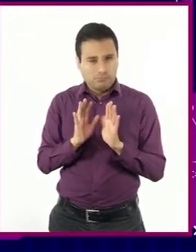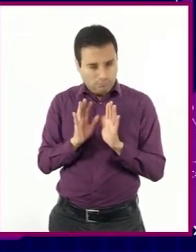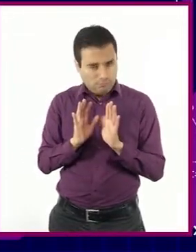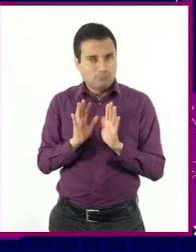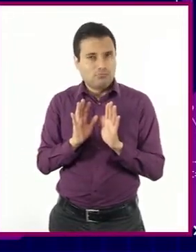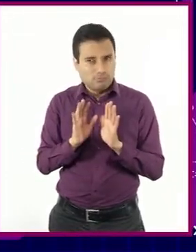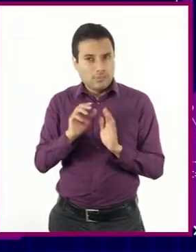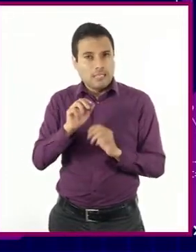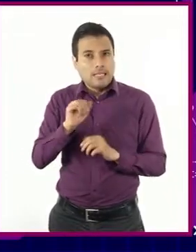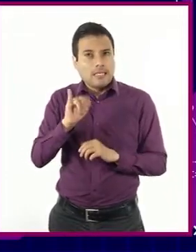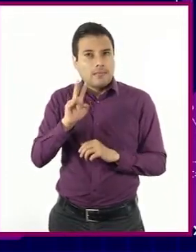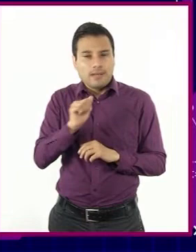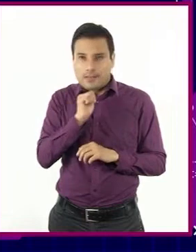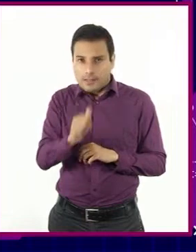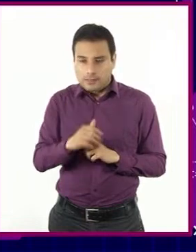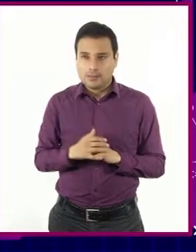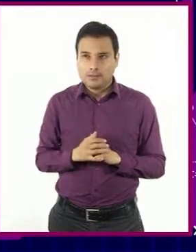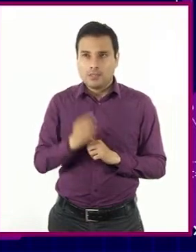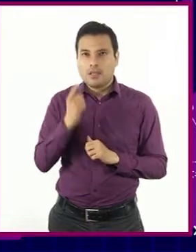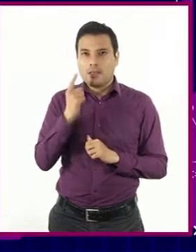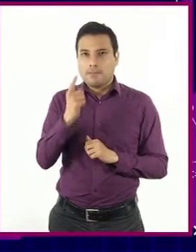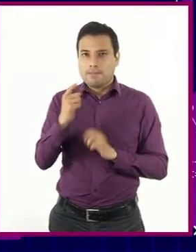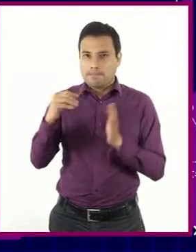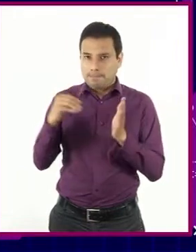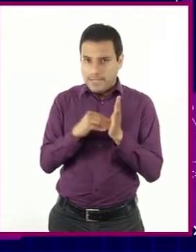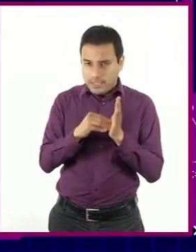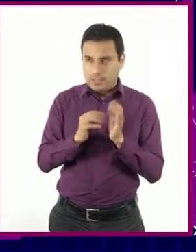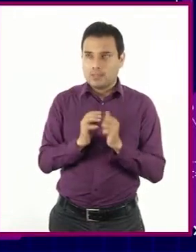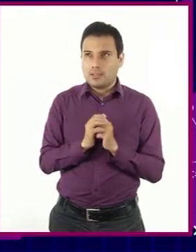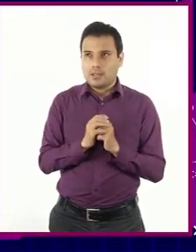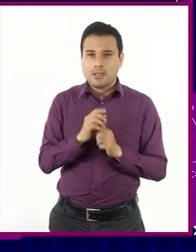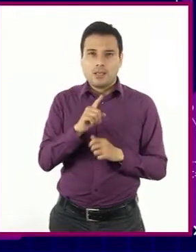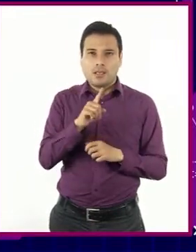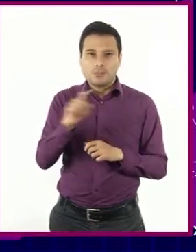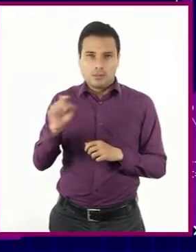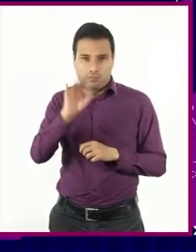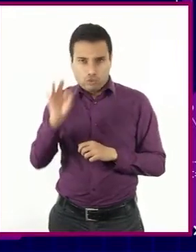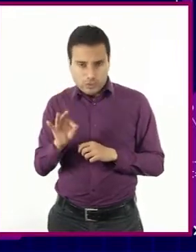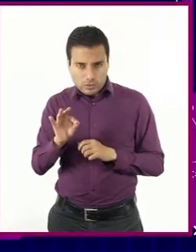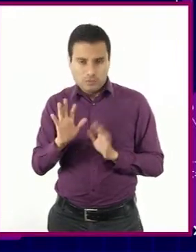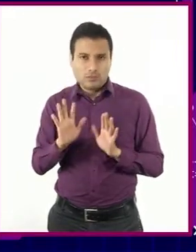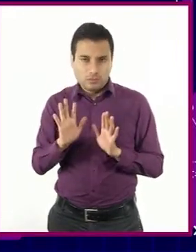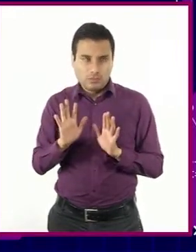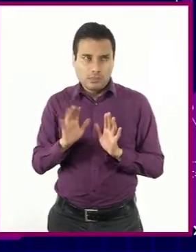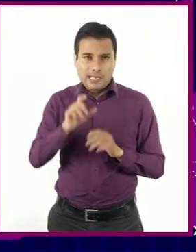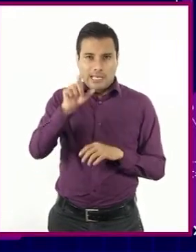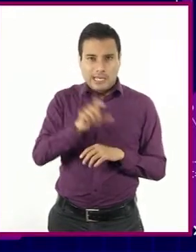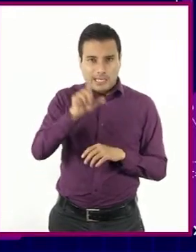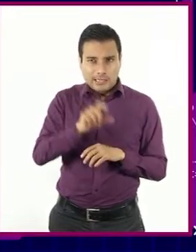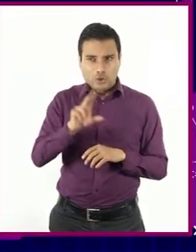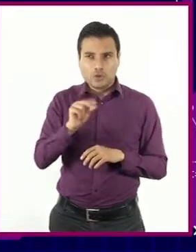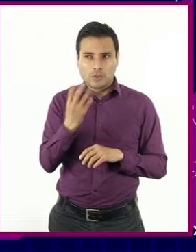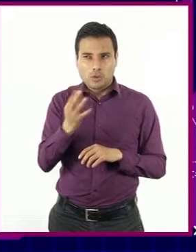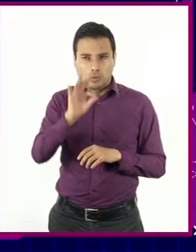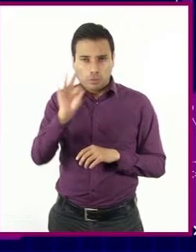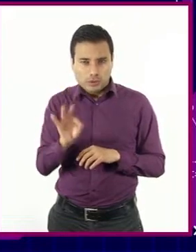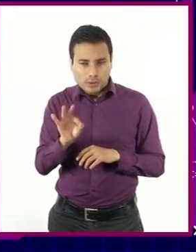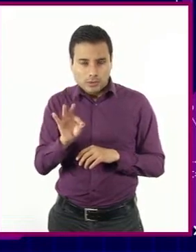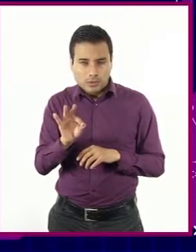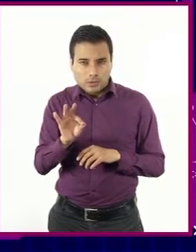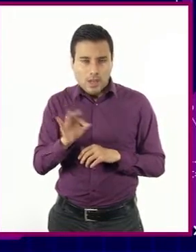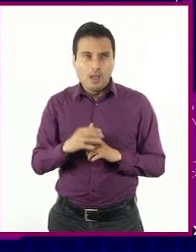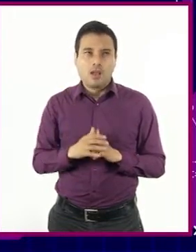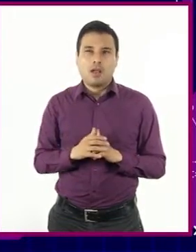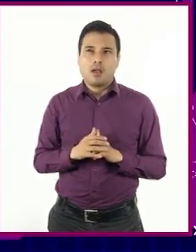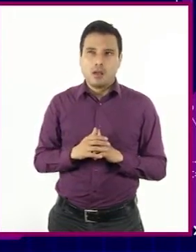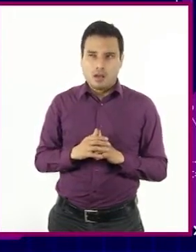artículo sin IVA, se tiene 1,000 es el 100%. Como X es el 84%,